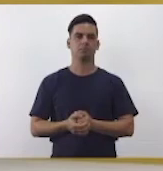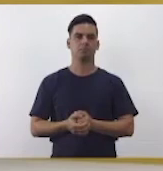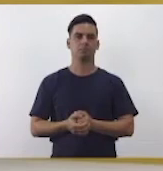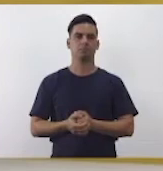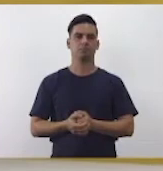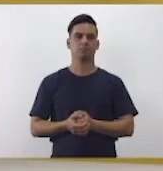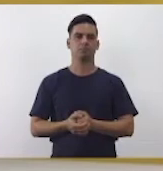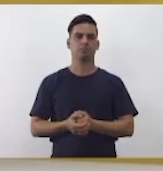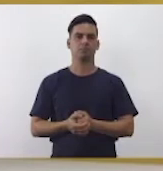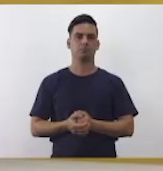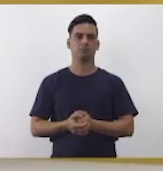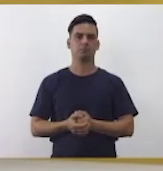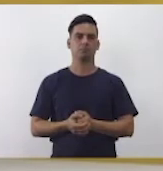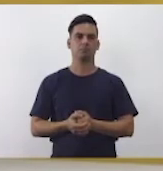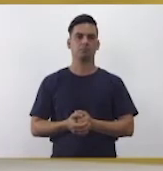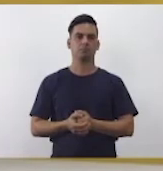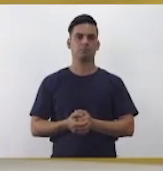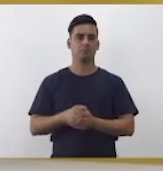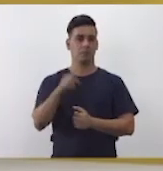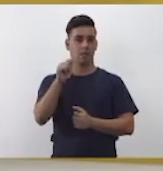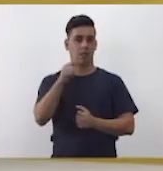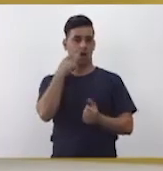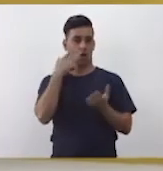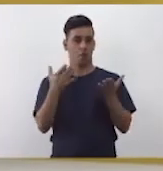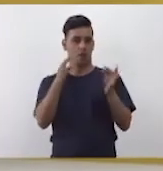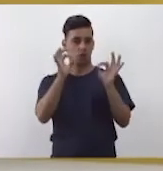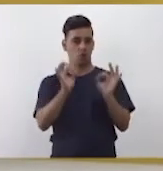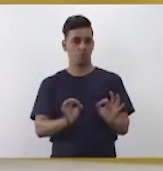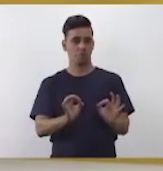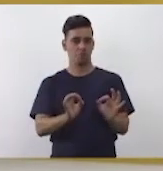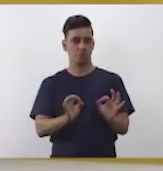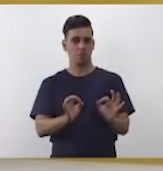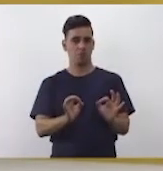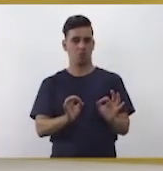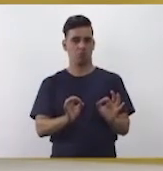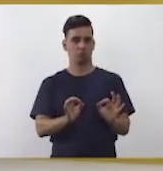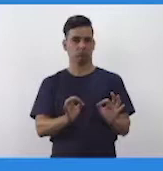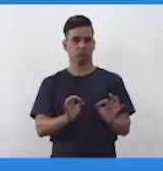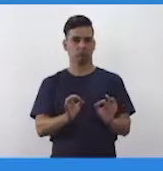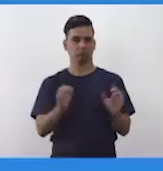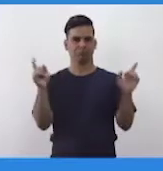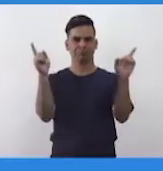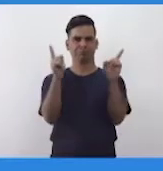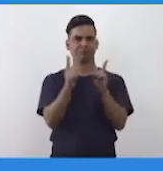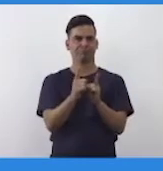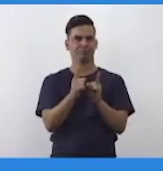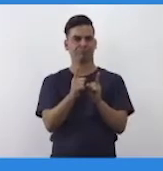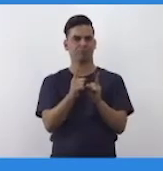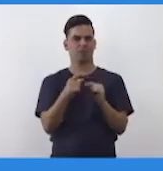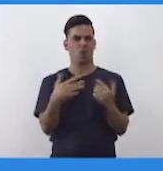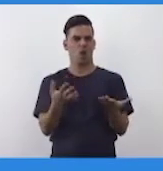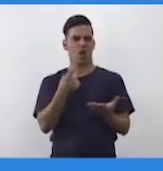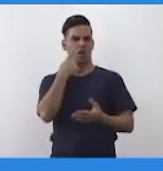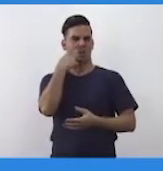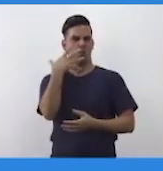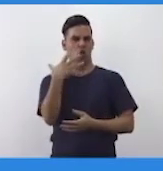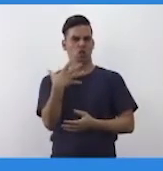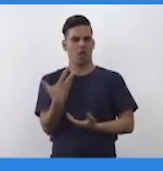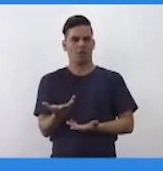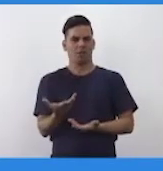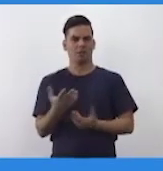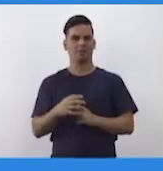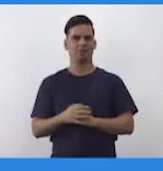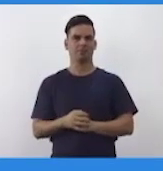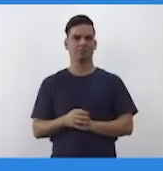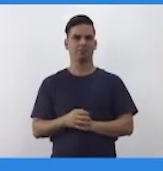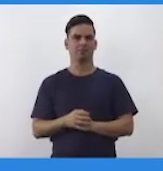No puedo irme de la comparación si no arribamos a conclusiones. Bueno, vamos a ver a qué